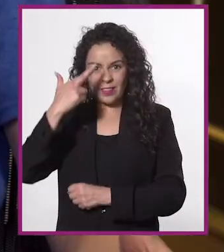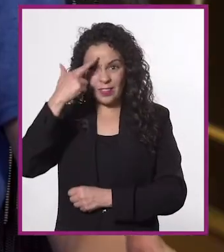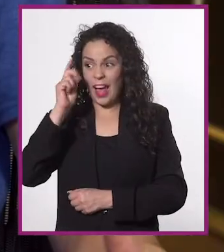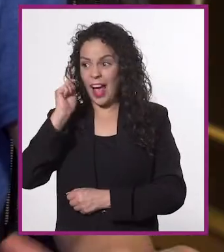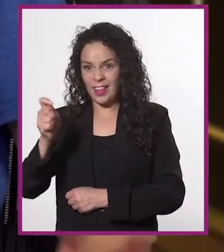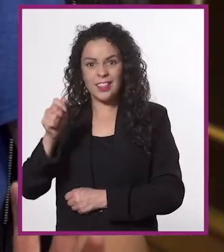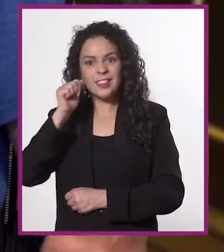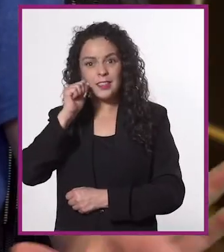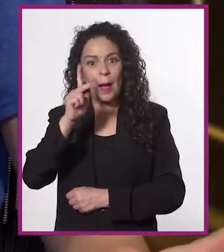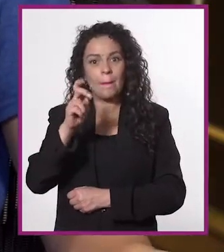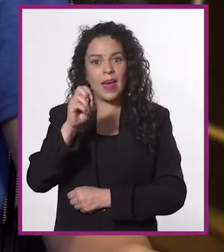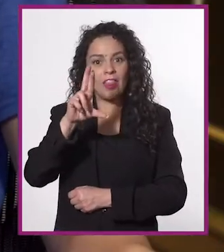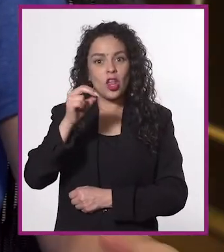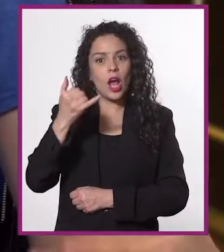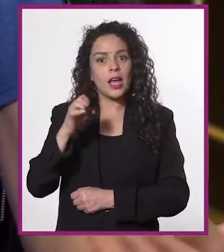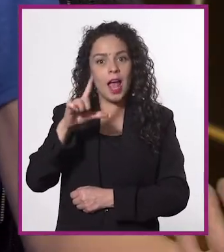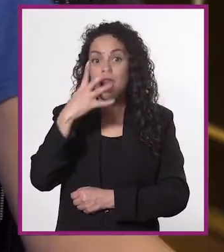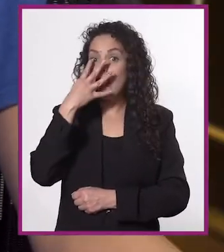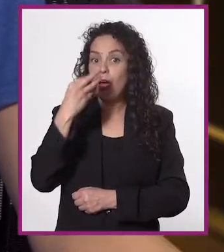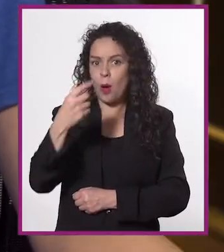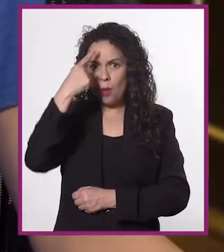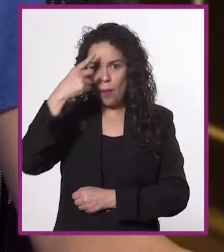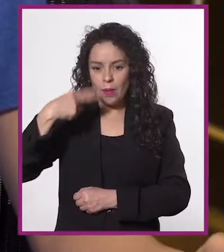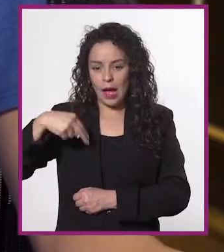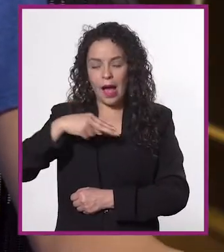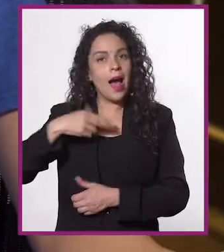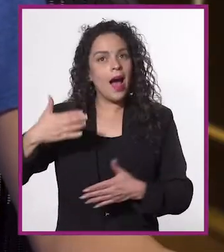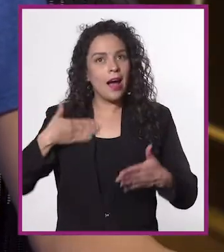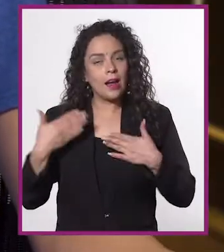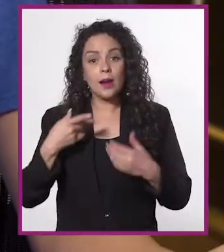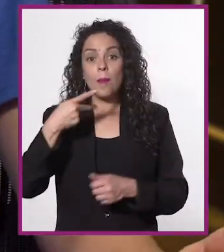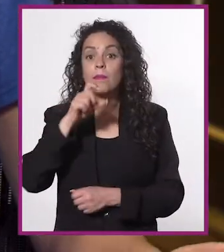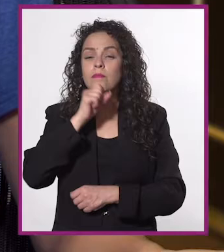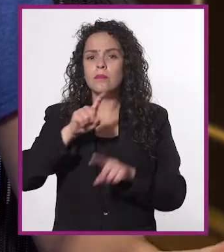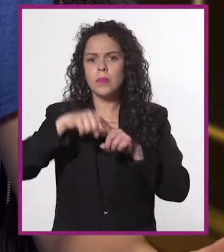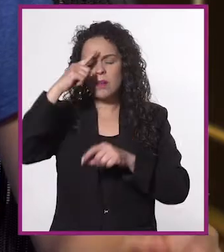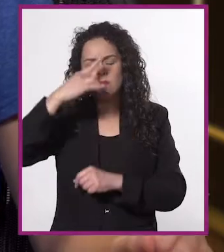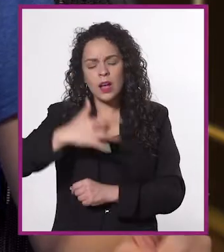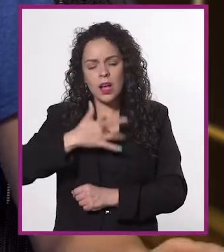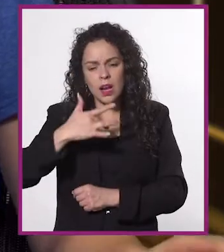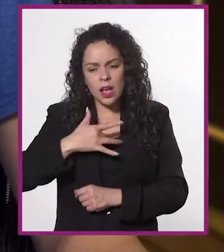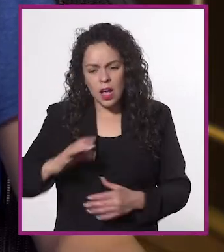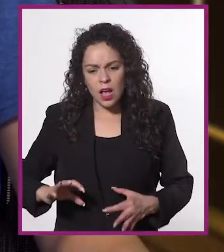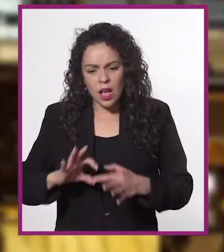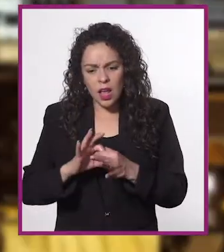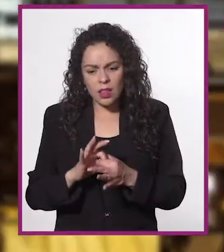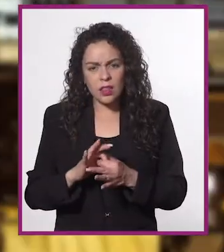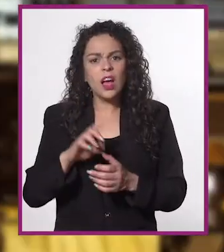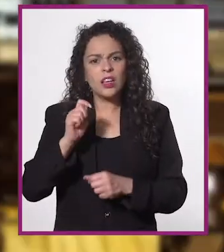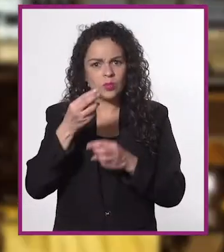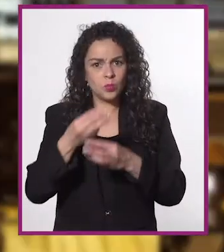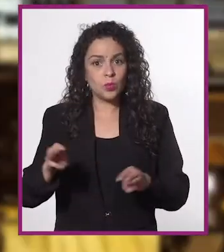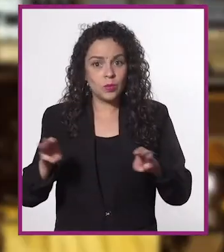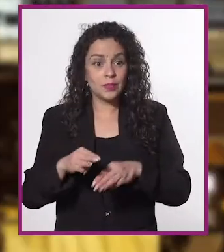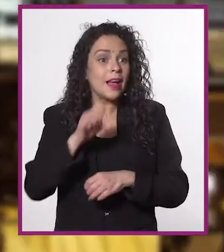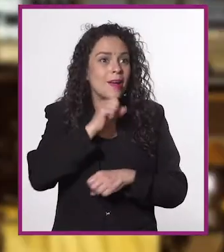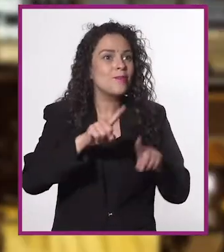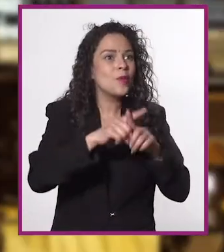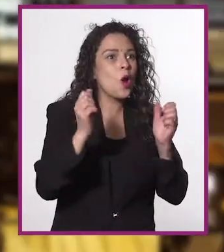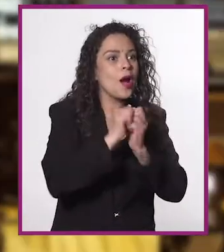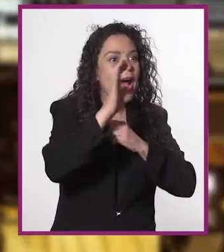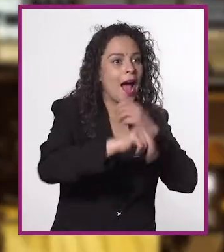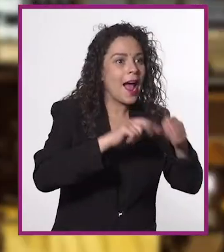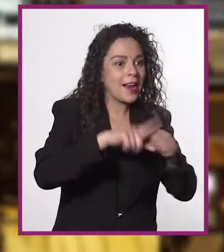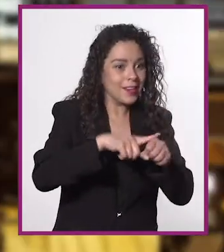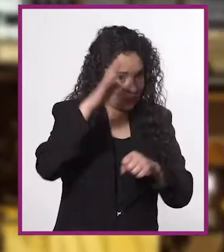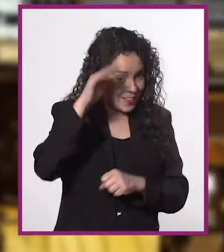Nuestro abuelo nos ponía Pedro y el Lobo para entretenernos, pero también para sensibilizarnos con la música. También nos ponía el Carnaval de los